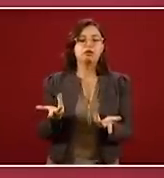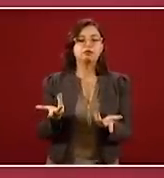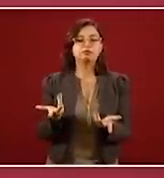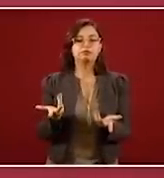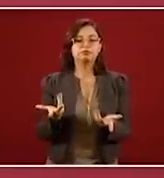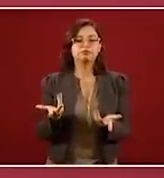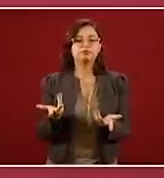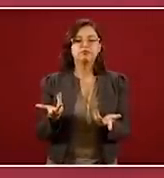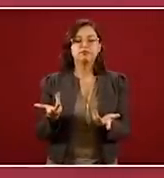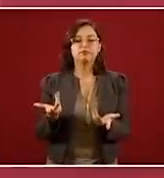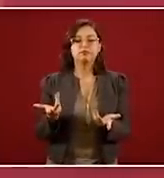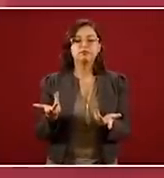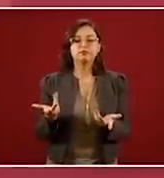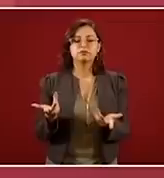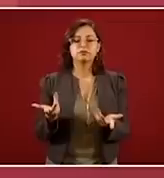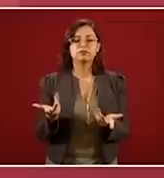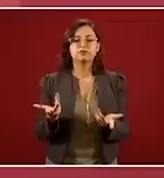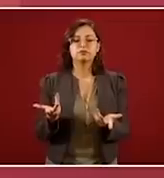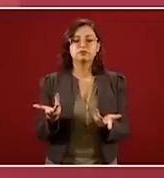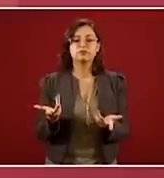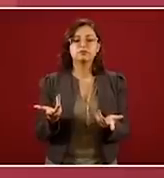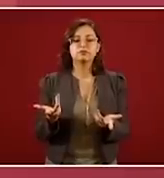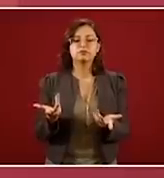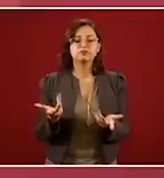de que están